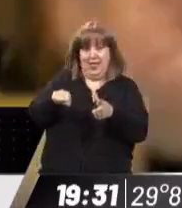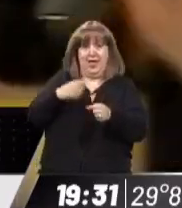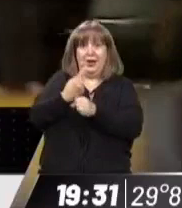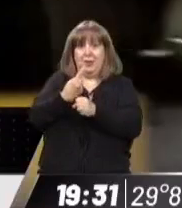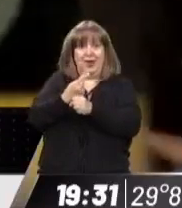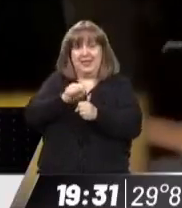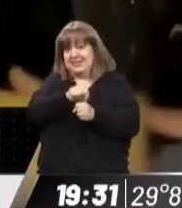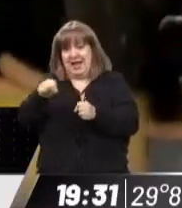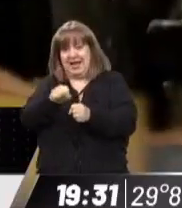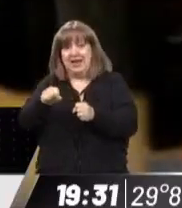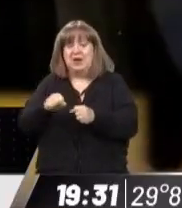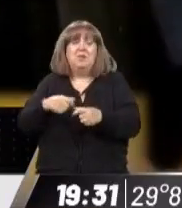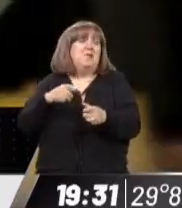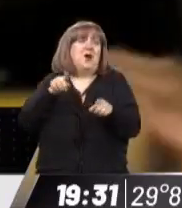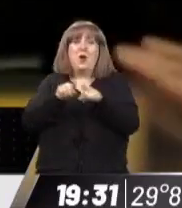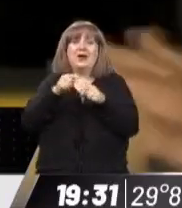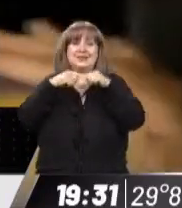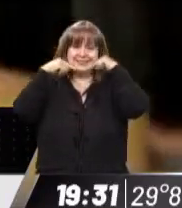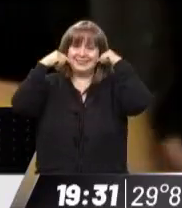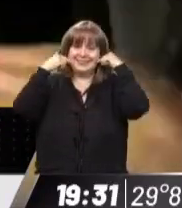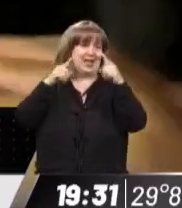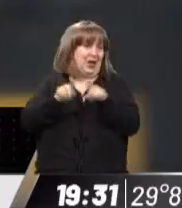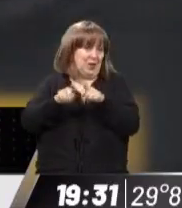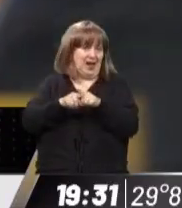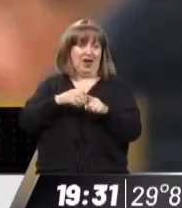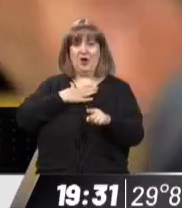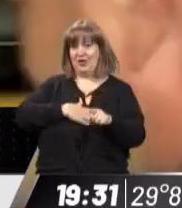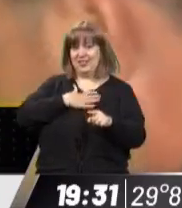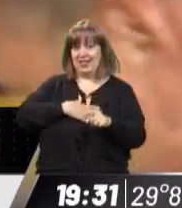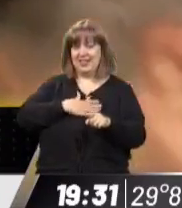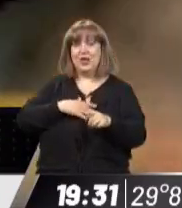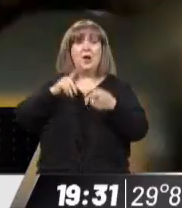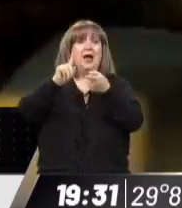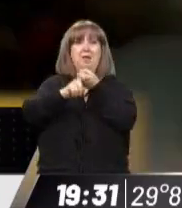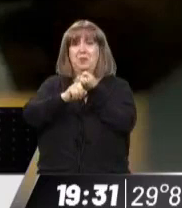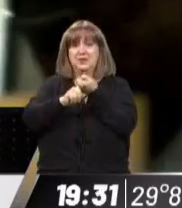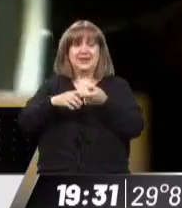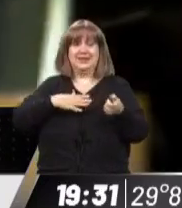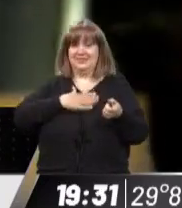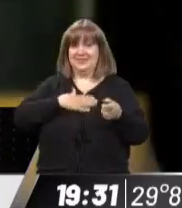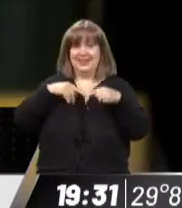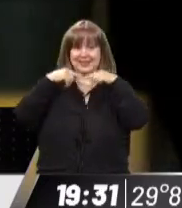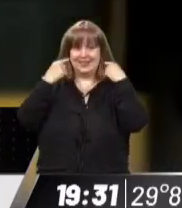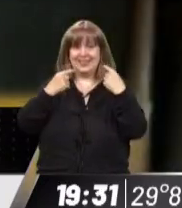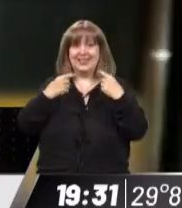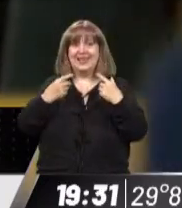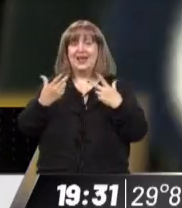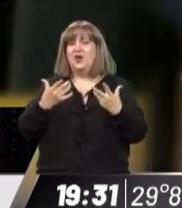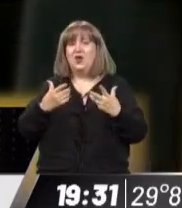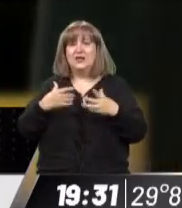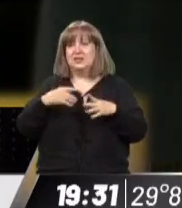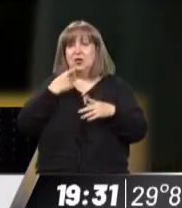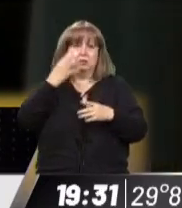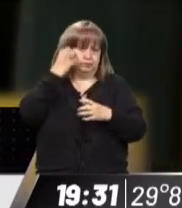mediodía, lo veo relajado, lo veo tranquilo, está feliz. Lo veo contento. No, está feliz. Es otro Messi. Aparte, mirá, sonriente,